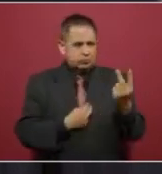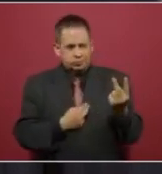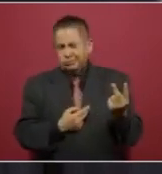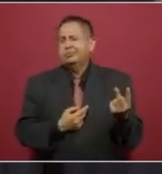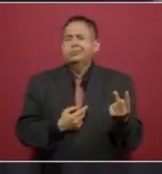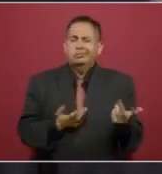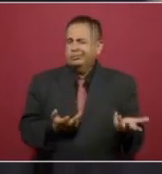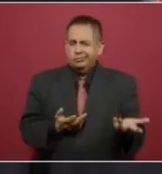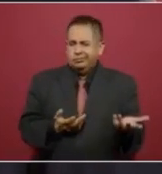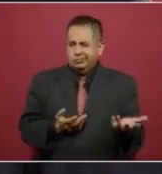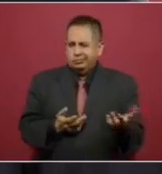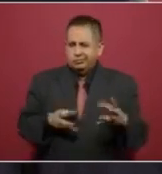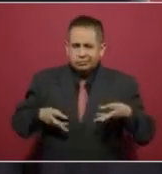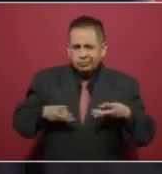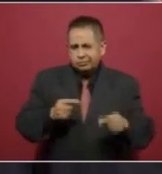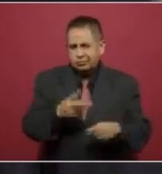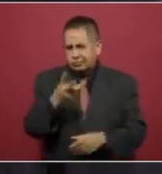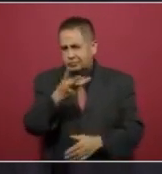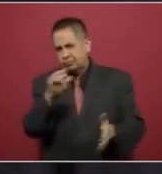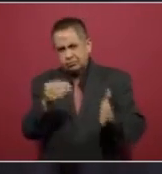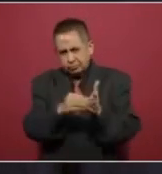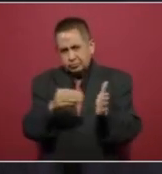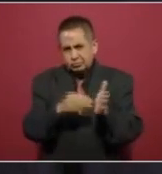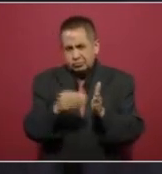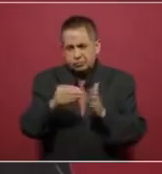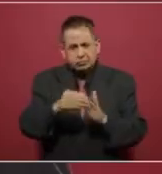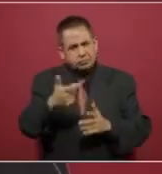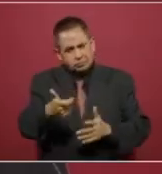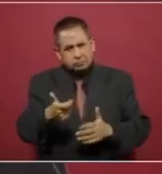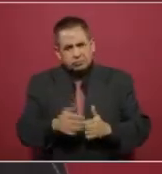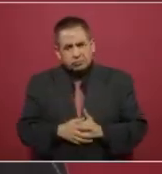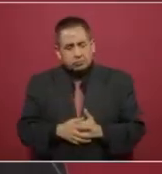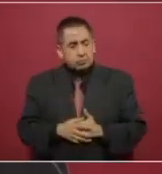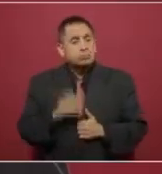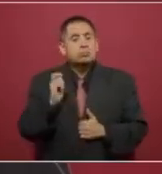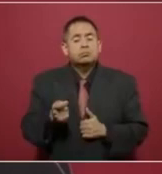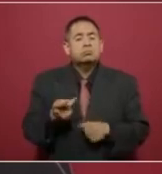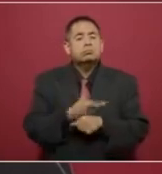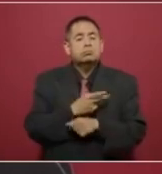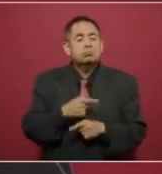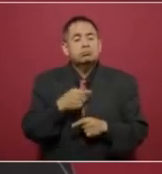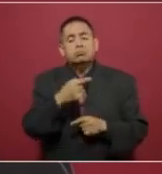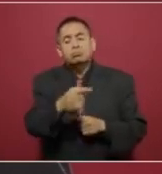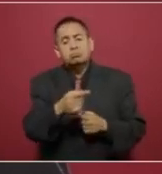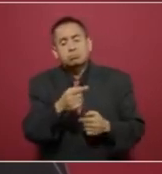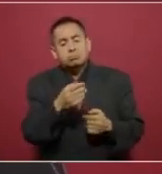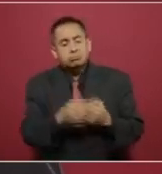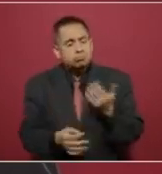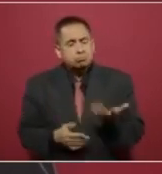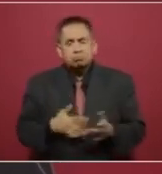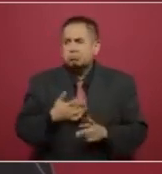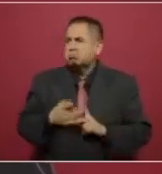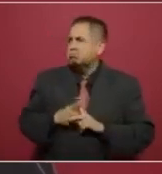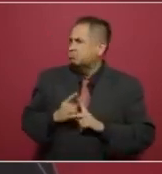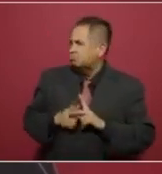con un costo de 300 mil millones de pesos, que al final estamos